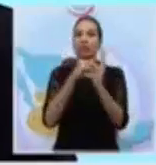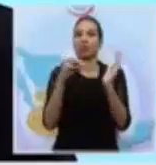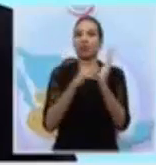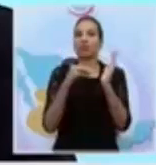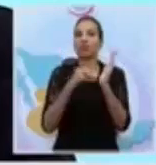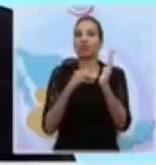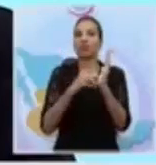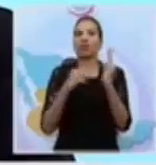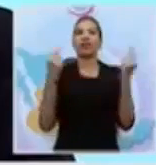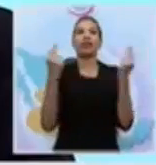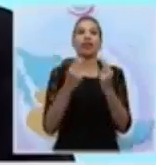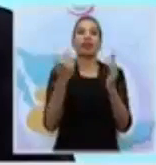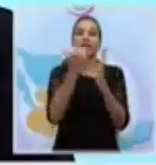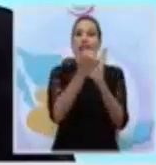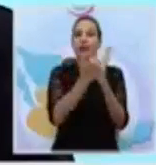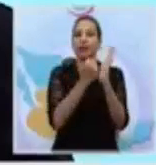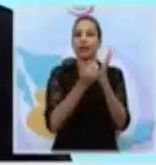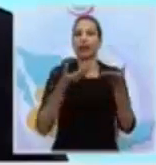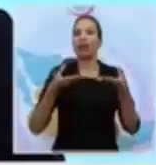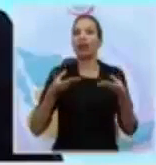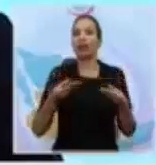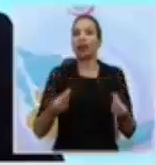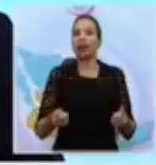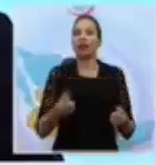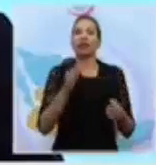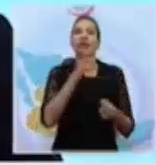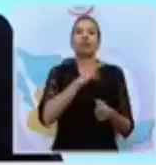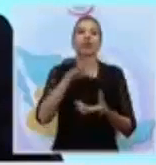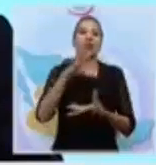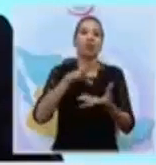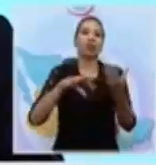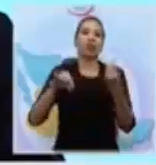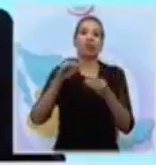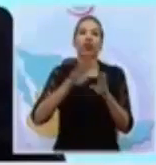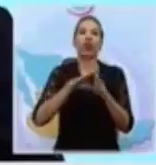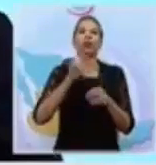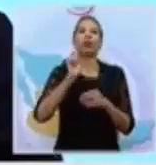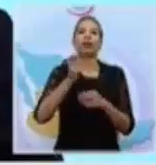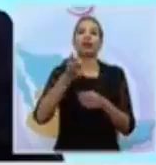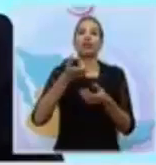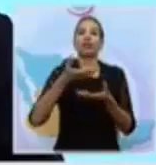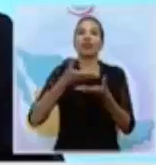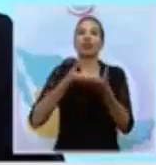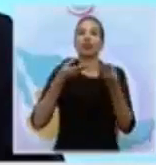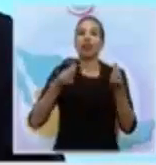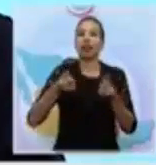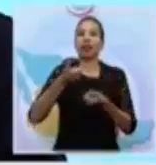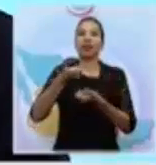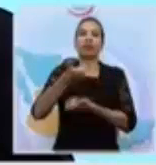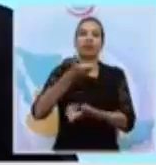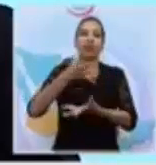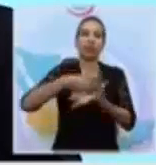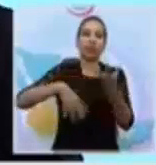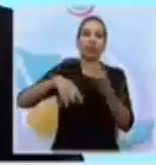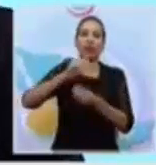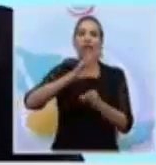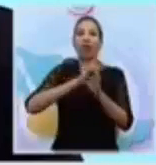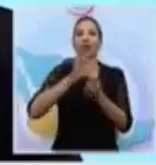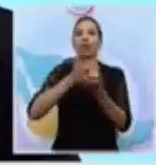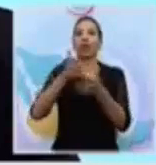entre necesidades de gasto y posibilidades de ingresos, incluyendo reformas